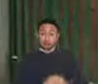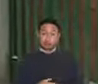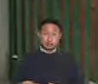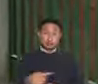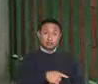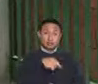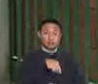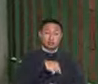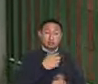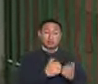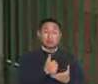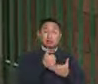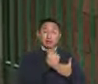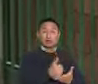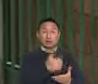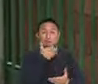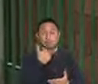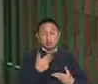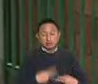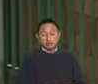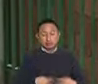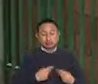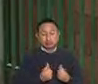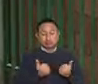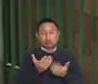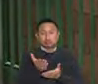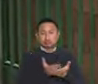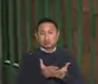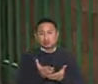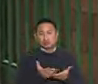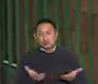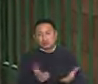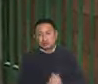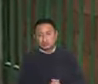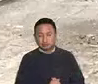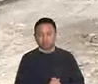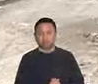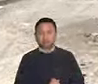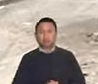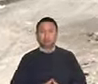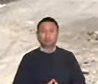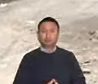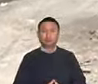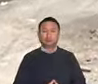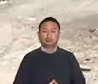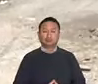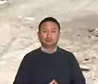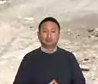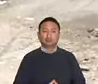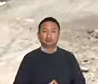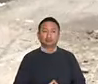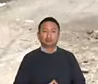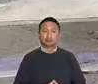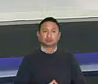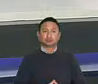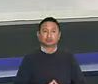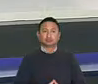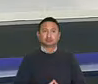cuanto a esta situación para mejorarle la calidad y el servicio a los usuarios y sobre todo al transporte. En Quito informó Adriana